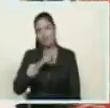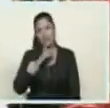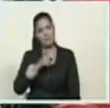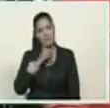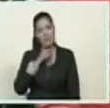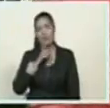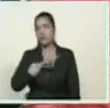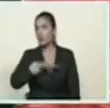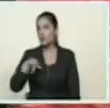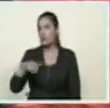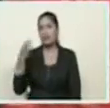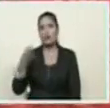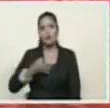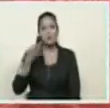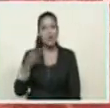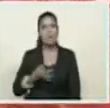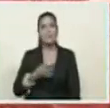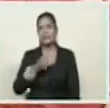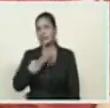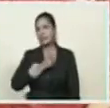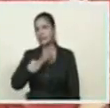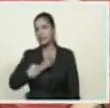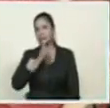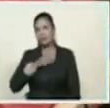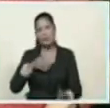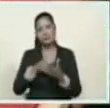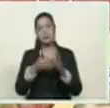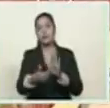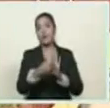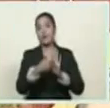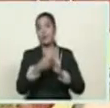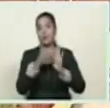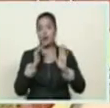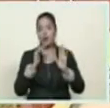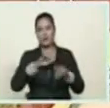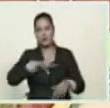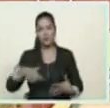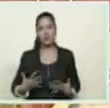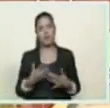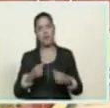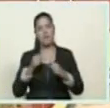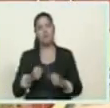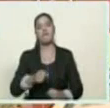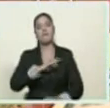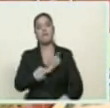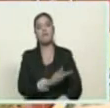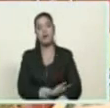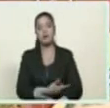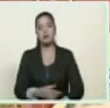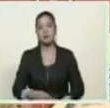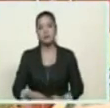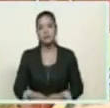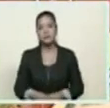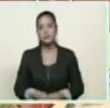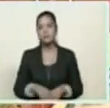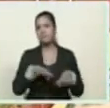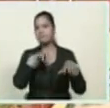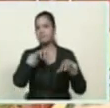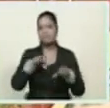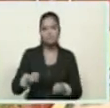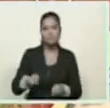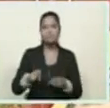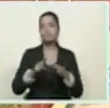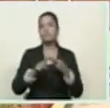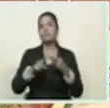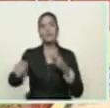nosotros siempre hemos nadado contra la corriente y eso es lo que nos hace fuertes nadar contra la corriente del imperialismo